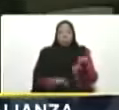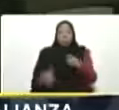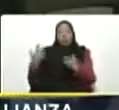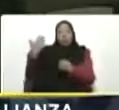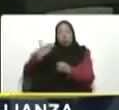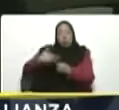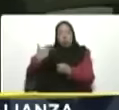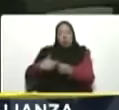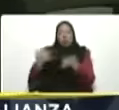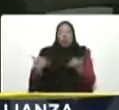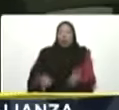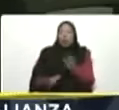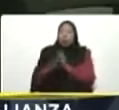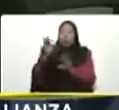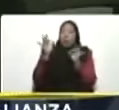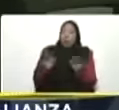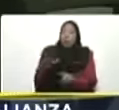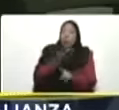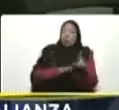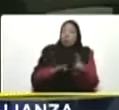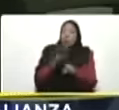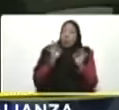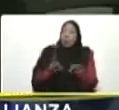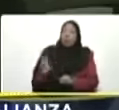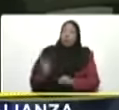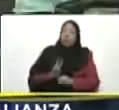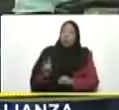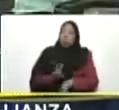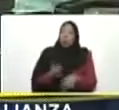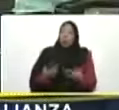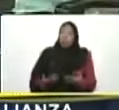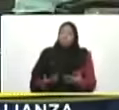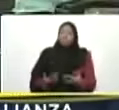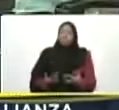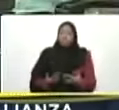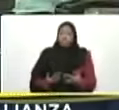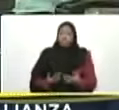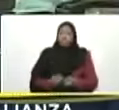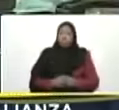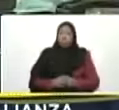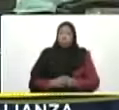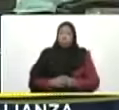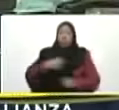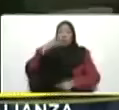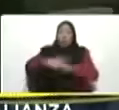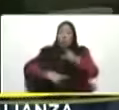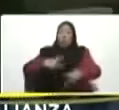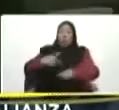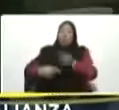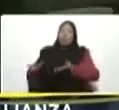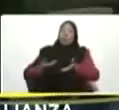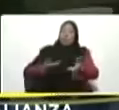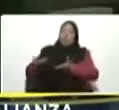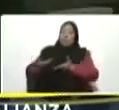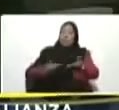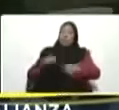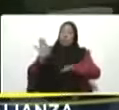Está creciendo la economía real, la economía que produce bienes, productos, servicio